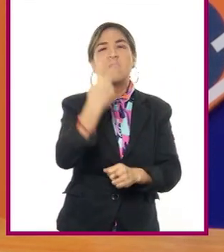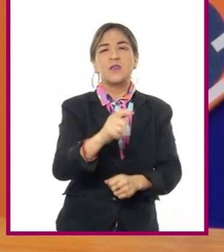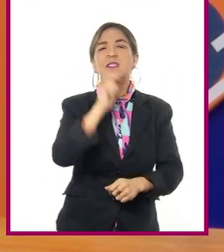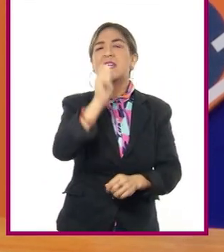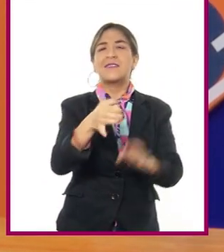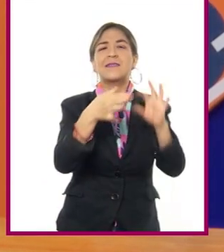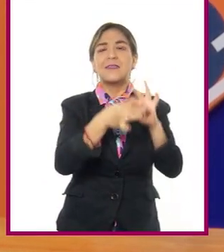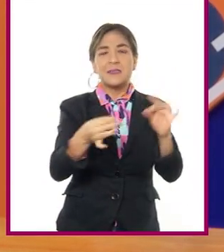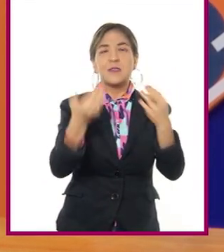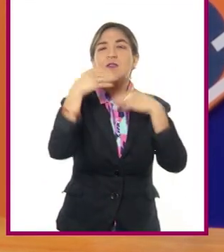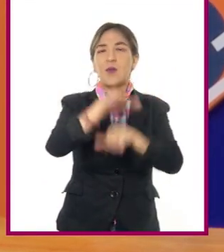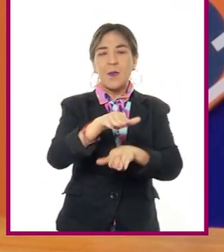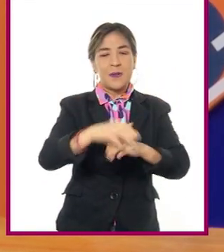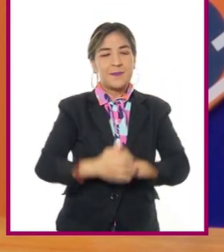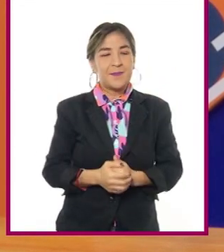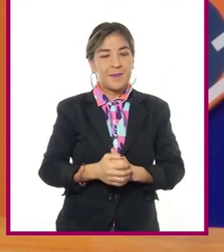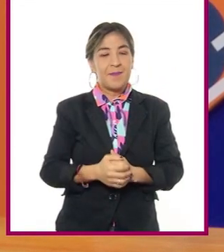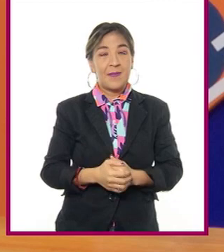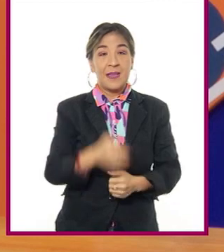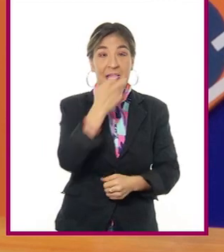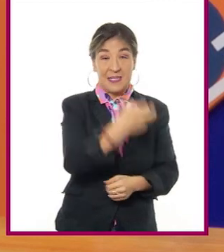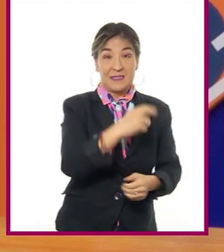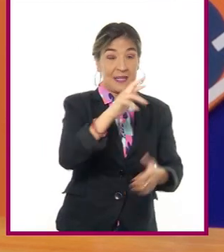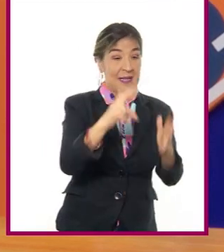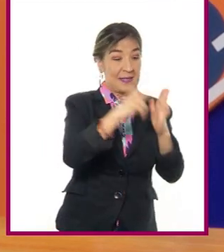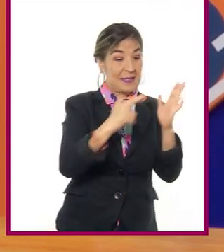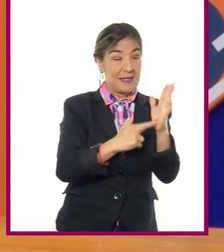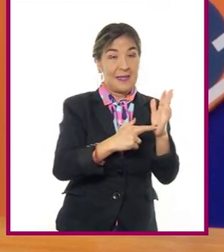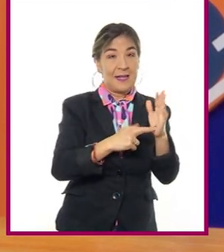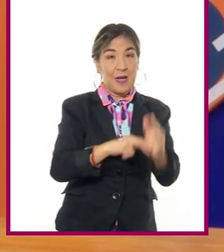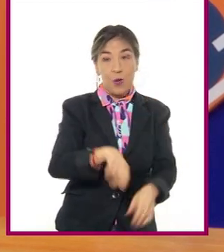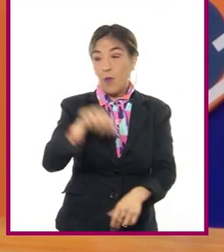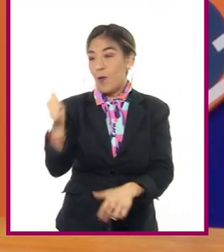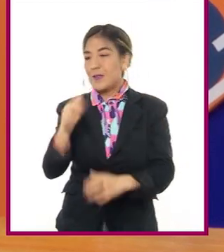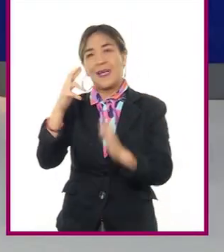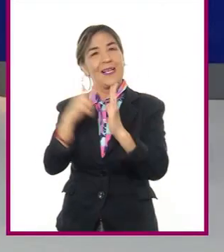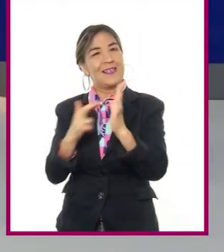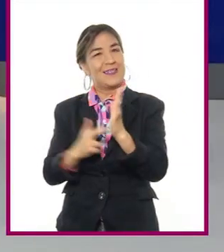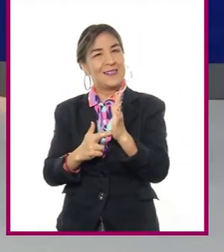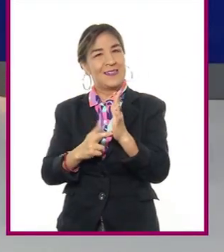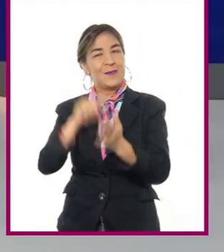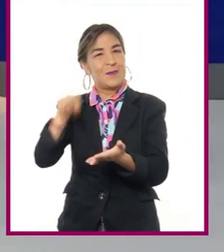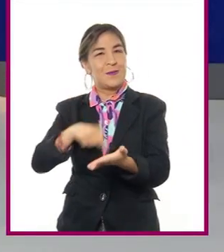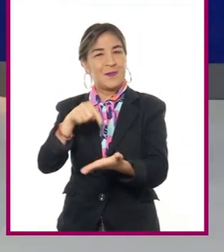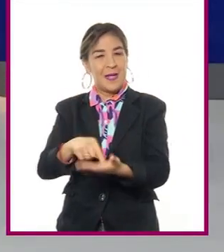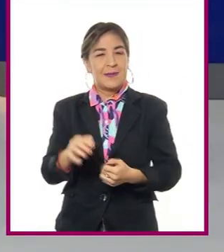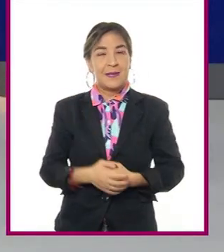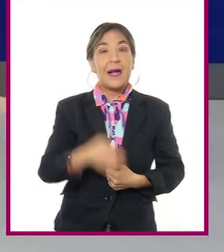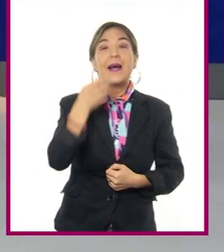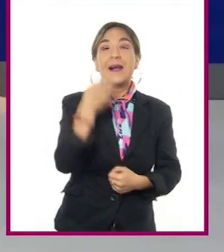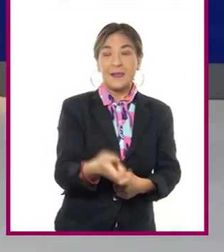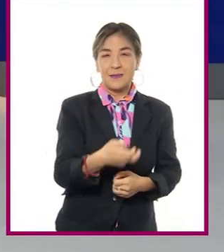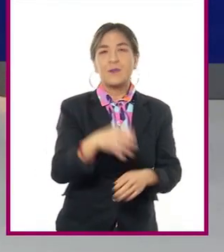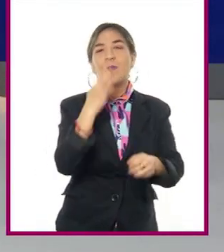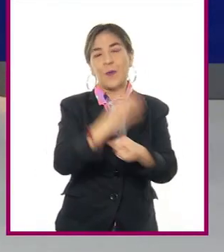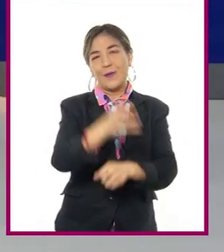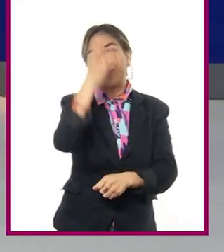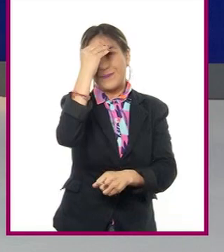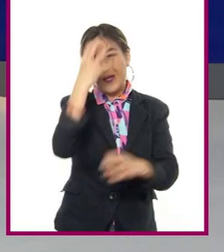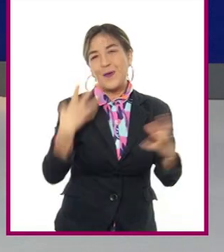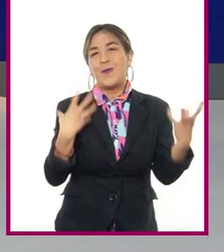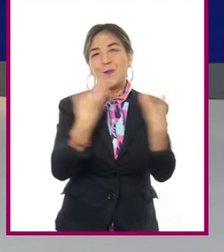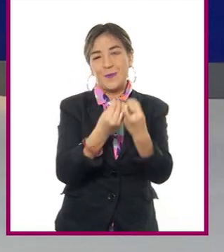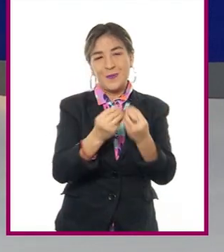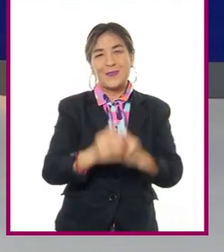hemos compartido sobre esta regla aquí y esta otra allá. Hemos aprendido algo nuevo